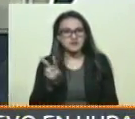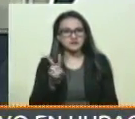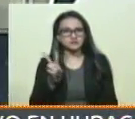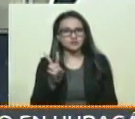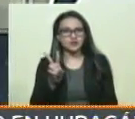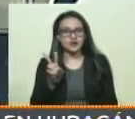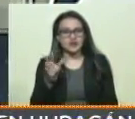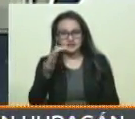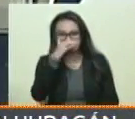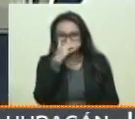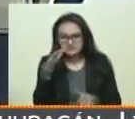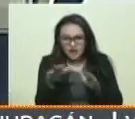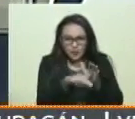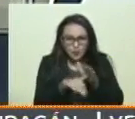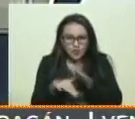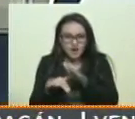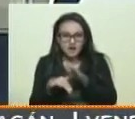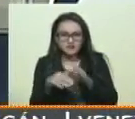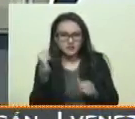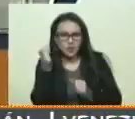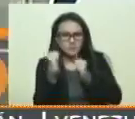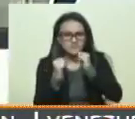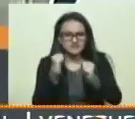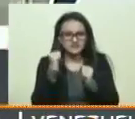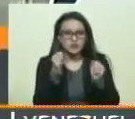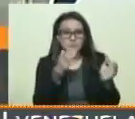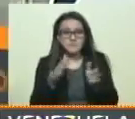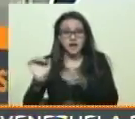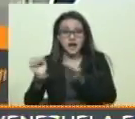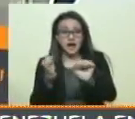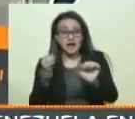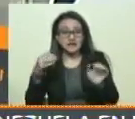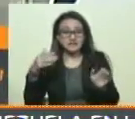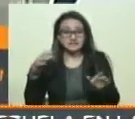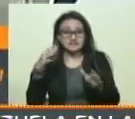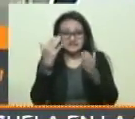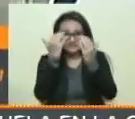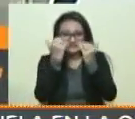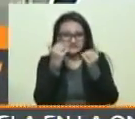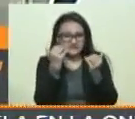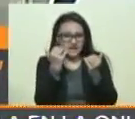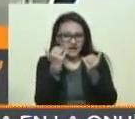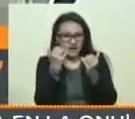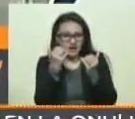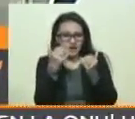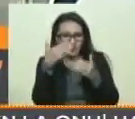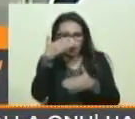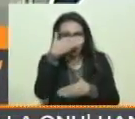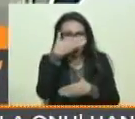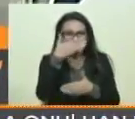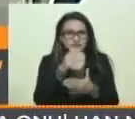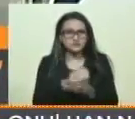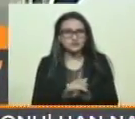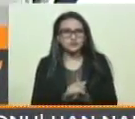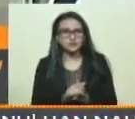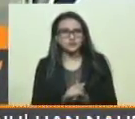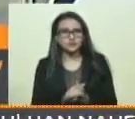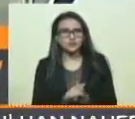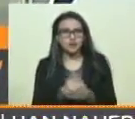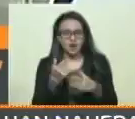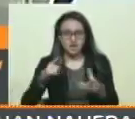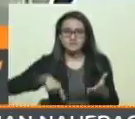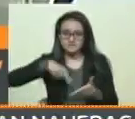de homicidio. Se nos ha presentado el plan antisecuestro, lo hemos evaluado y hemos